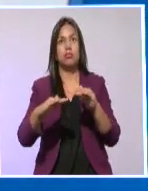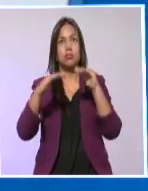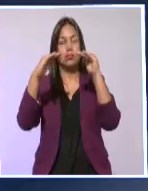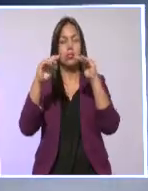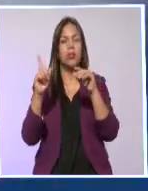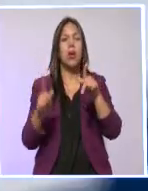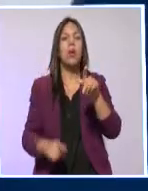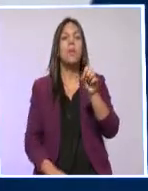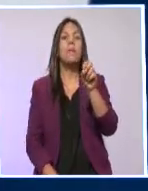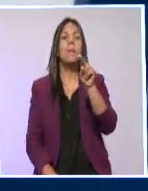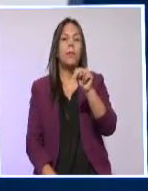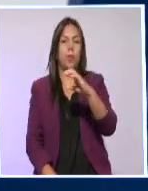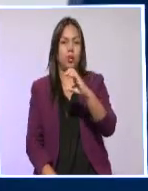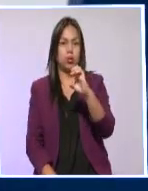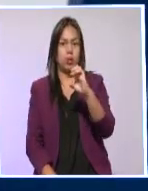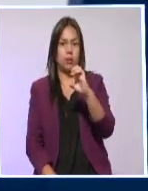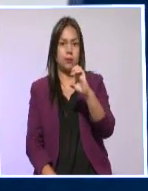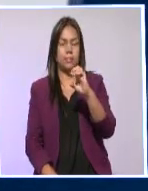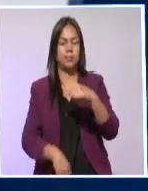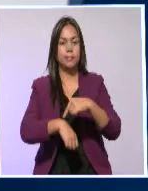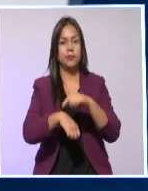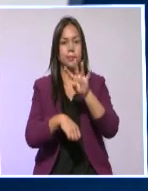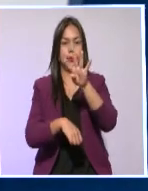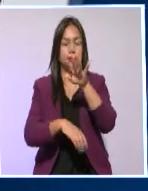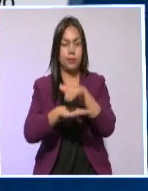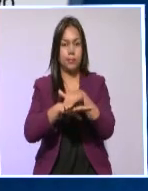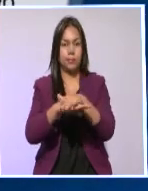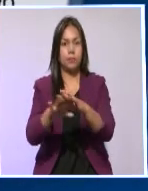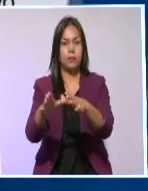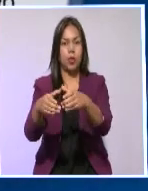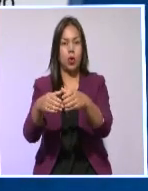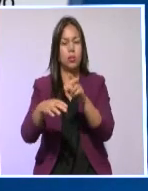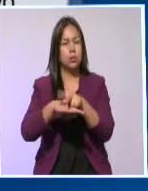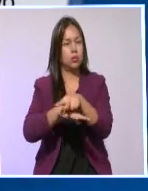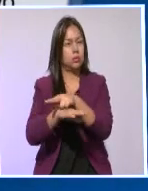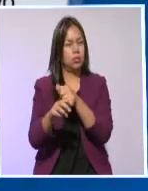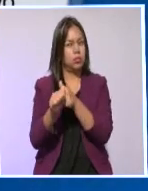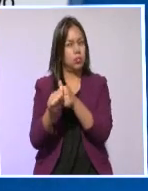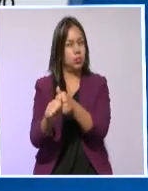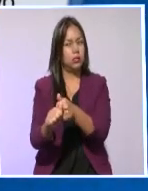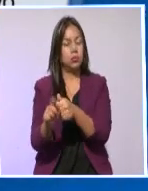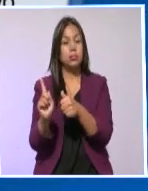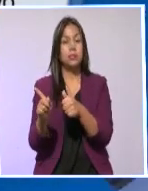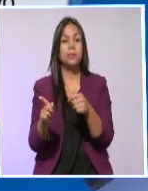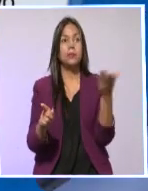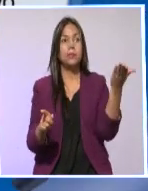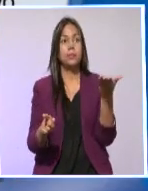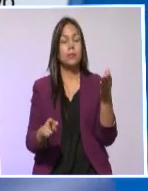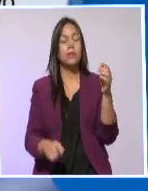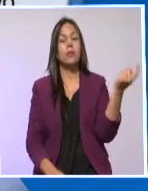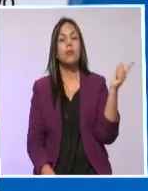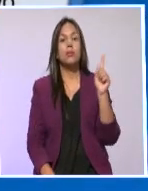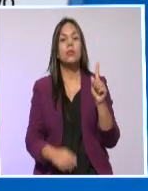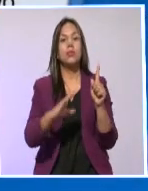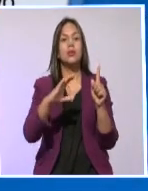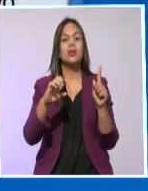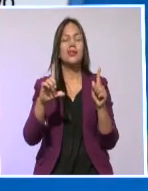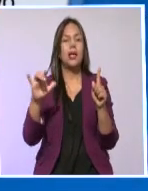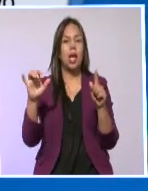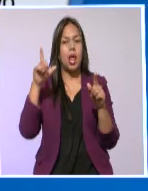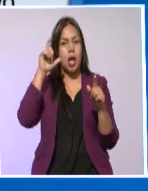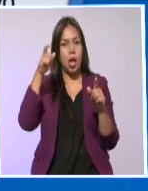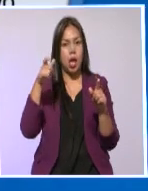Alfredo Ponce. A las 16 horas, Comisión de Fiscalización recibe a Pablo Celi de la Torre, Contralor General del